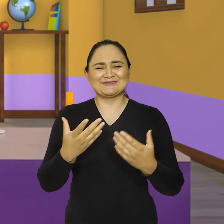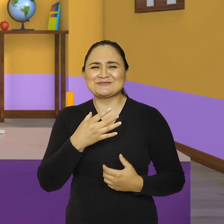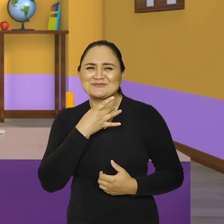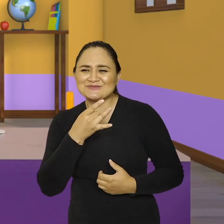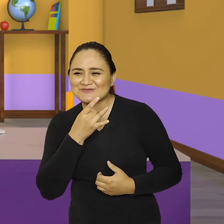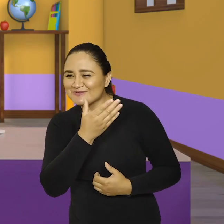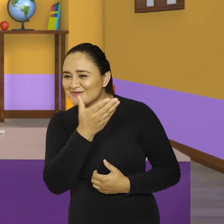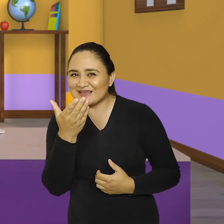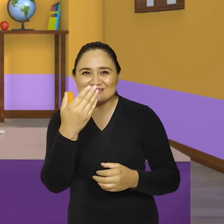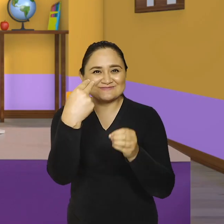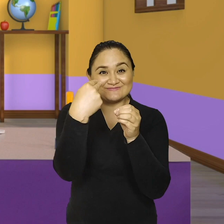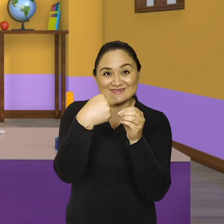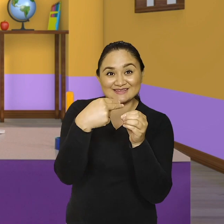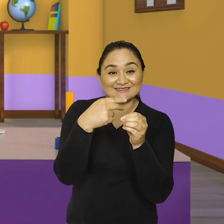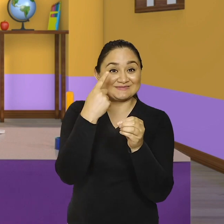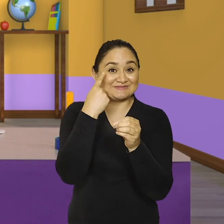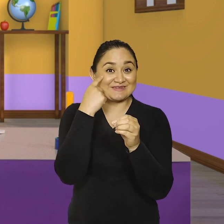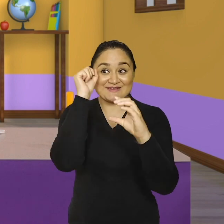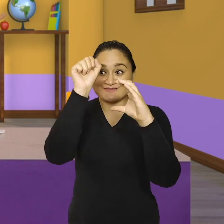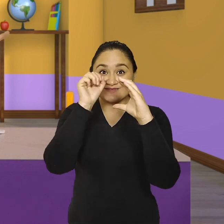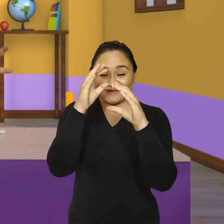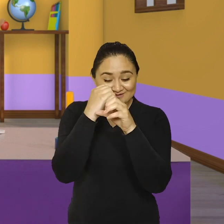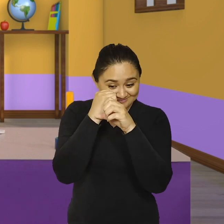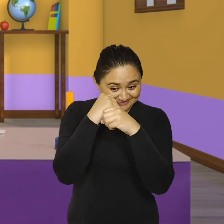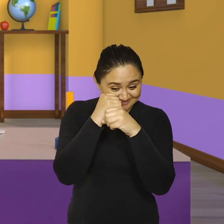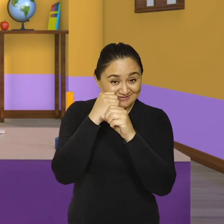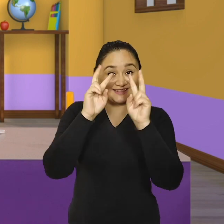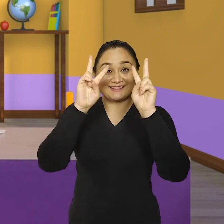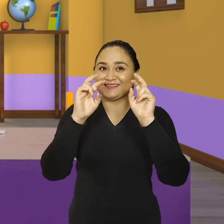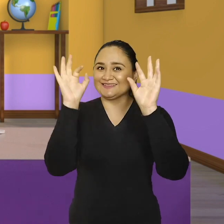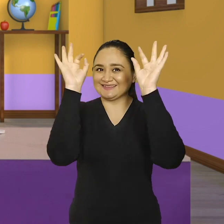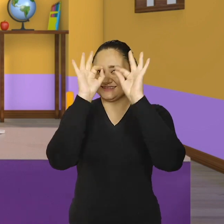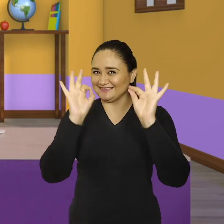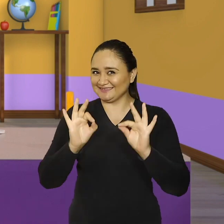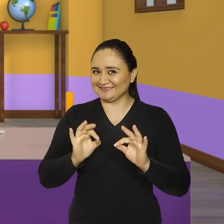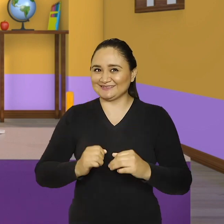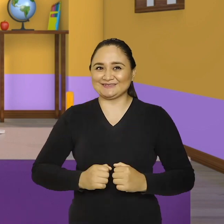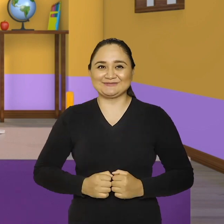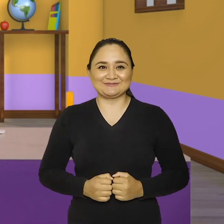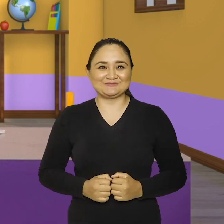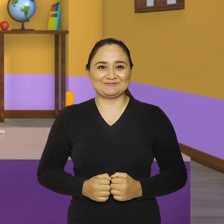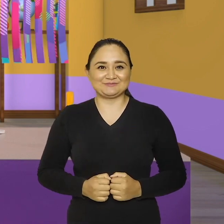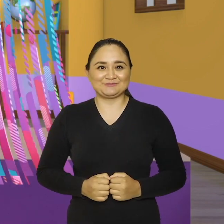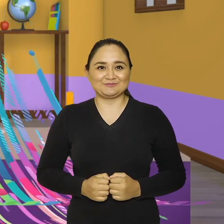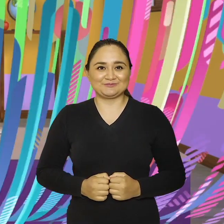¡Nos encanta que participen! Veamos este experimento sobre la electricidad.